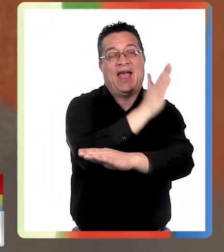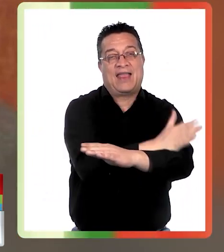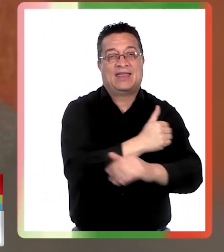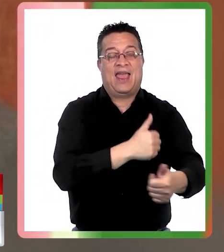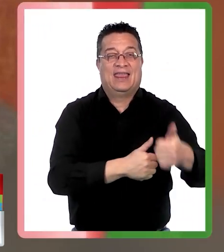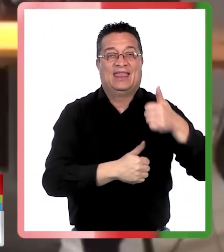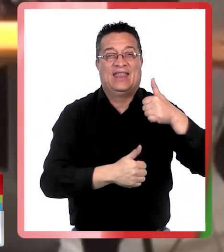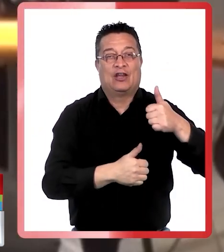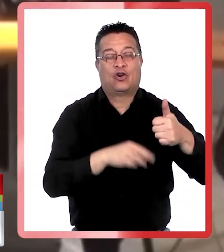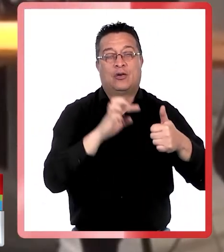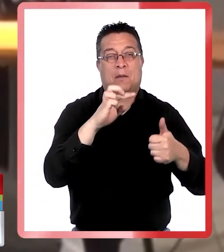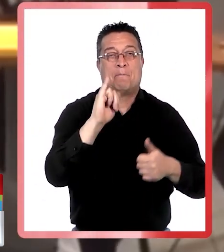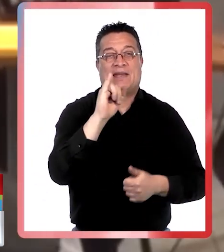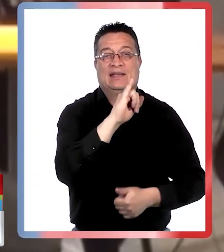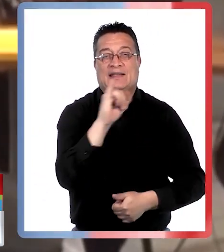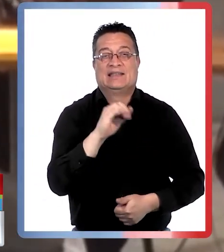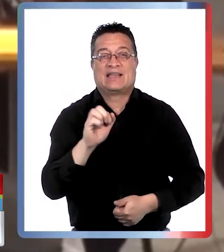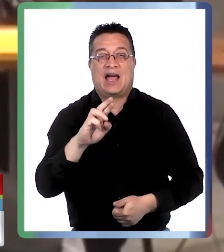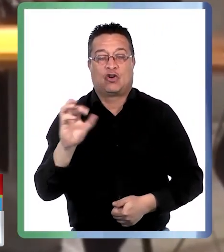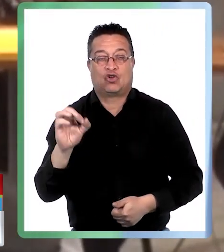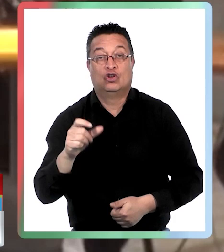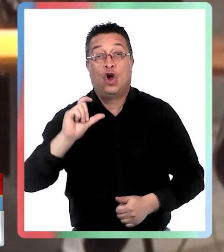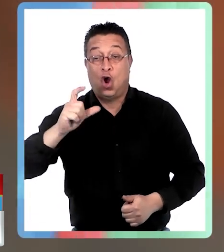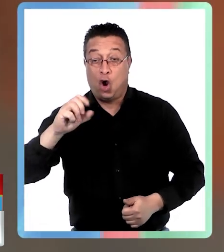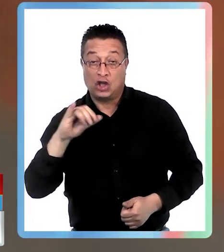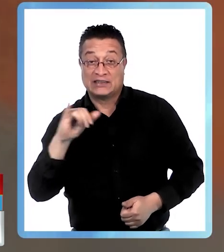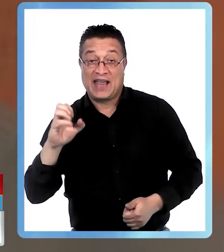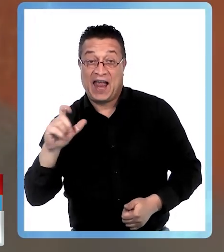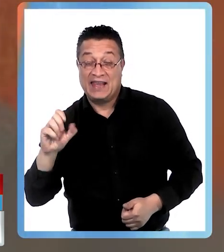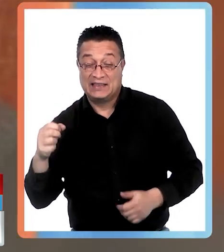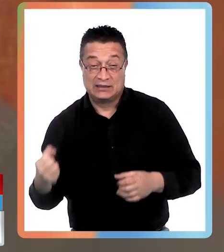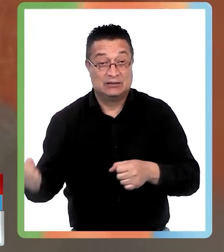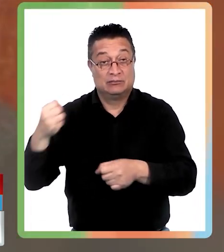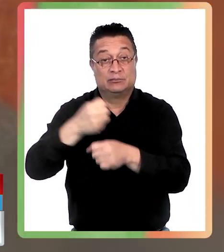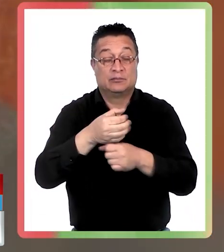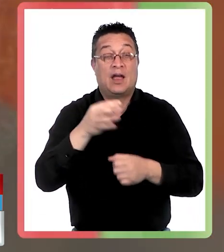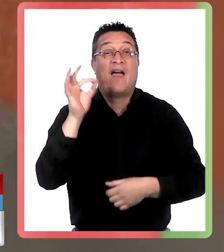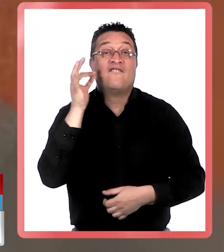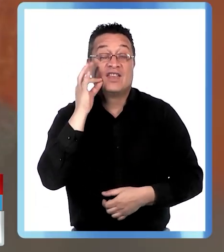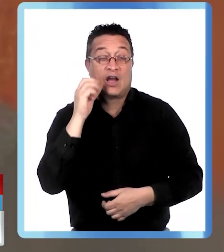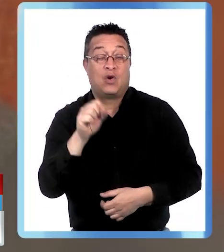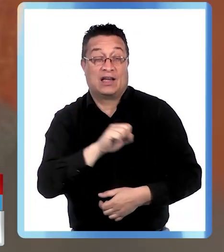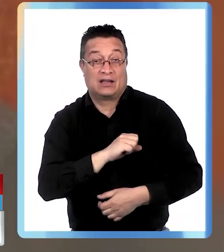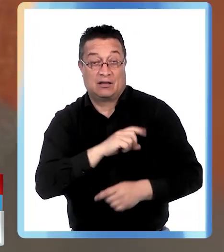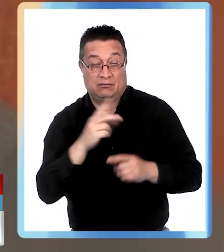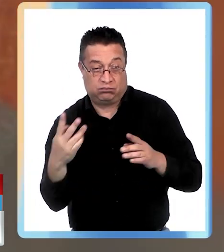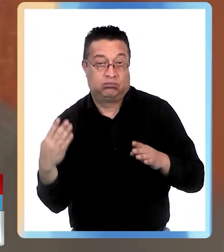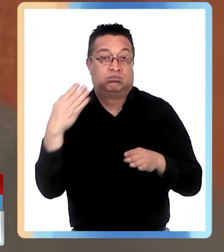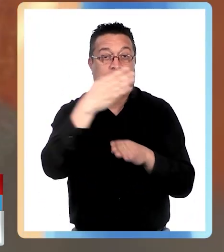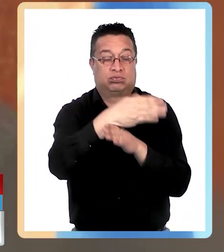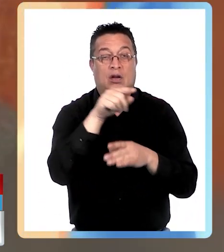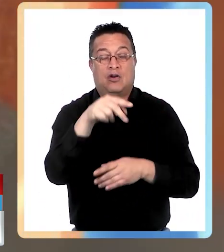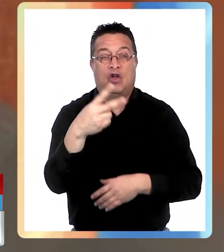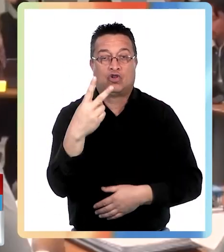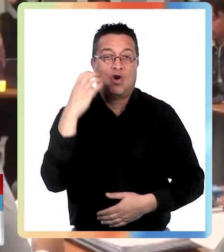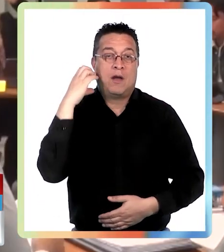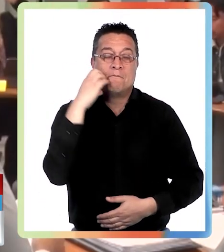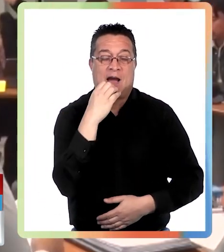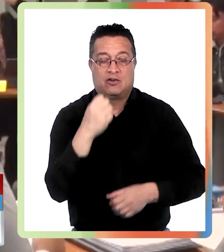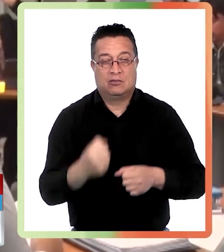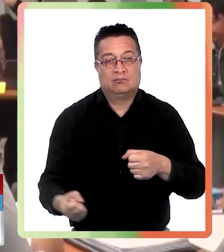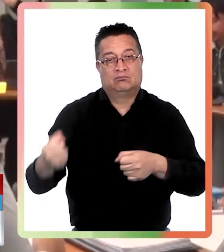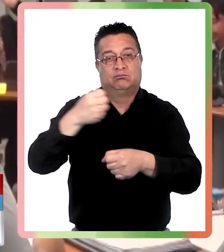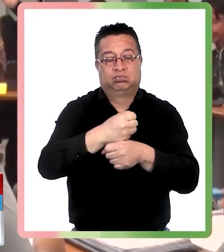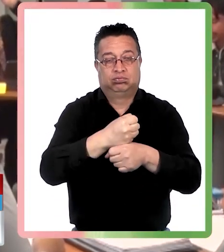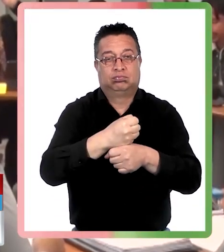renuncia del anterior director Marcelo Pizarro González galdames proveniente de vitacura Santiago asumió el 2 de mayo